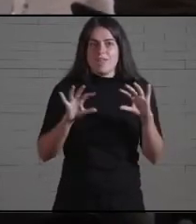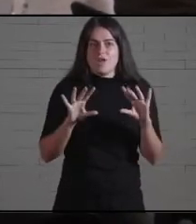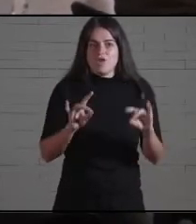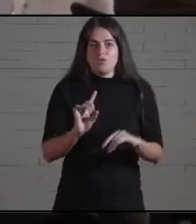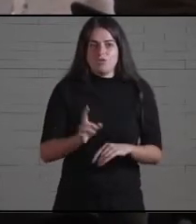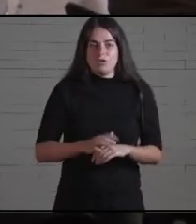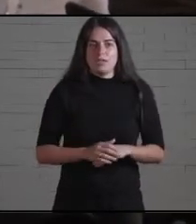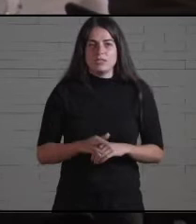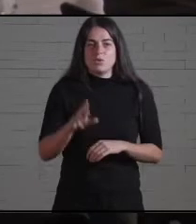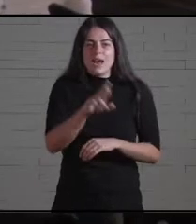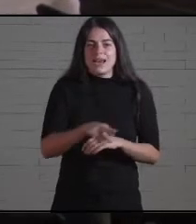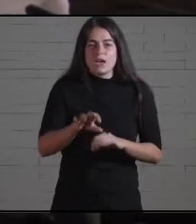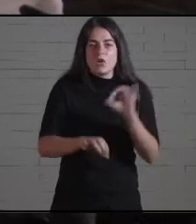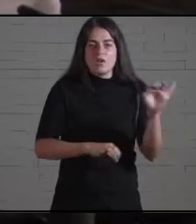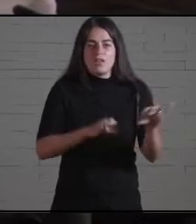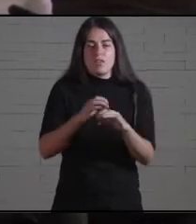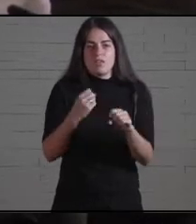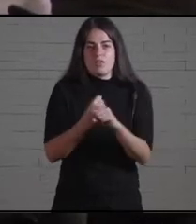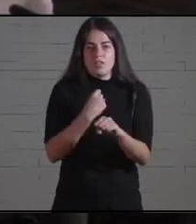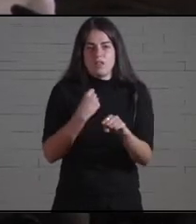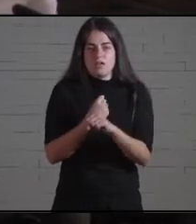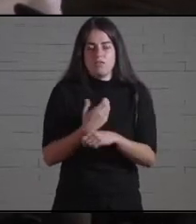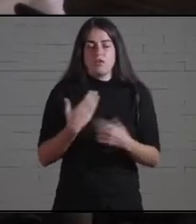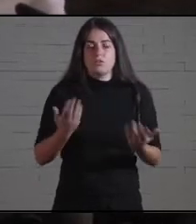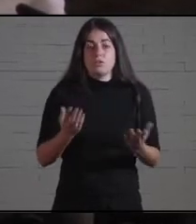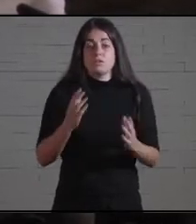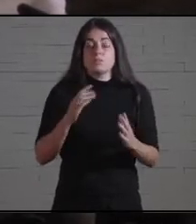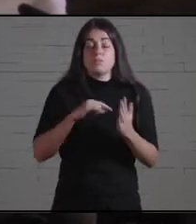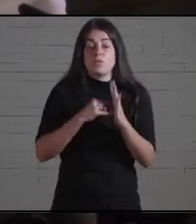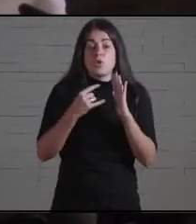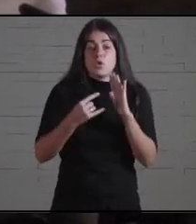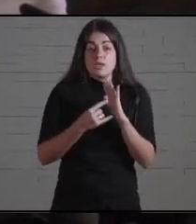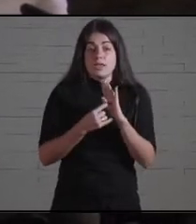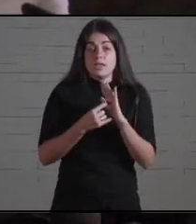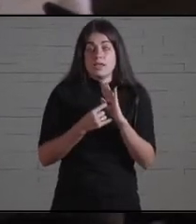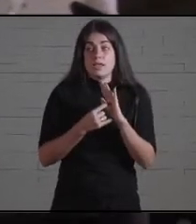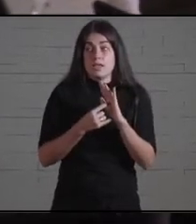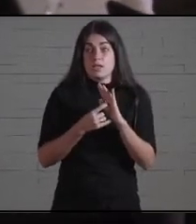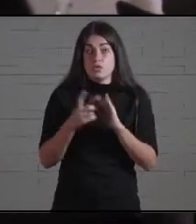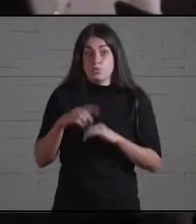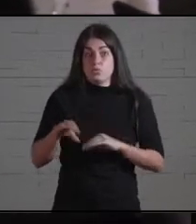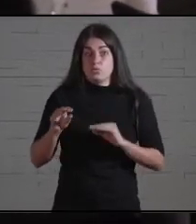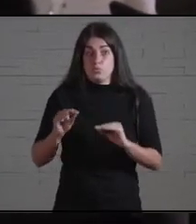una reorganización del trabajo. Entonces, en el proyecto Men in Care hemos